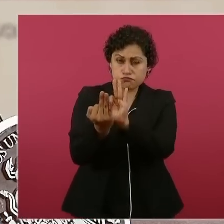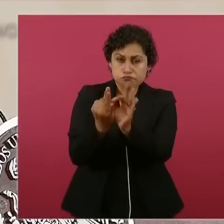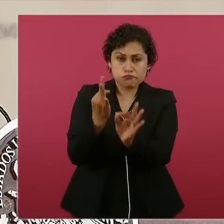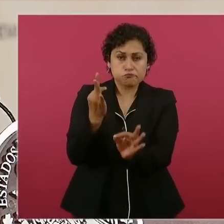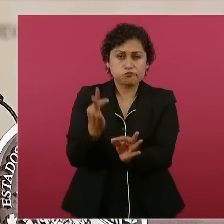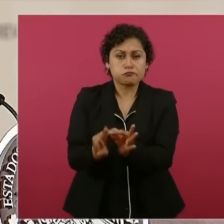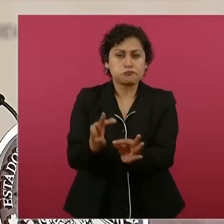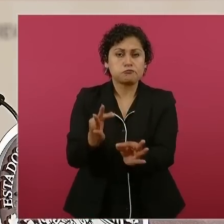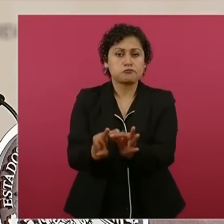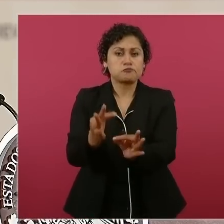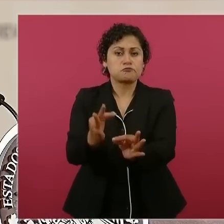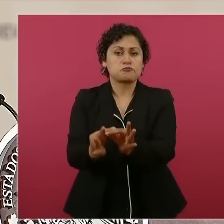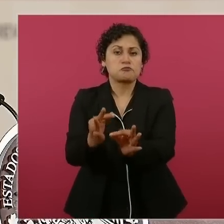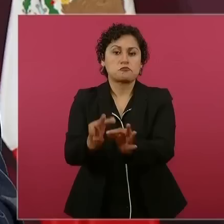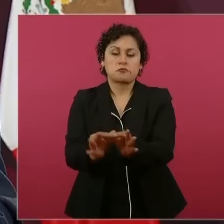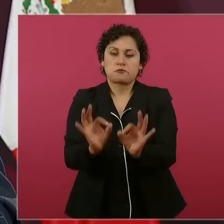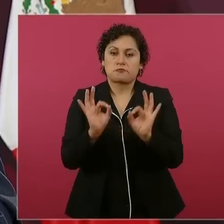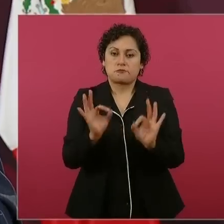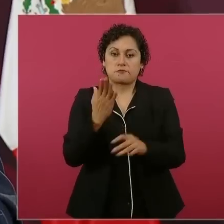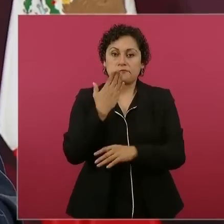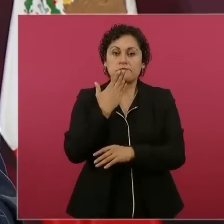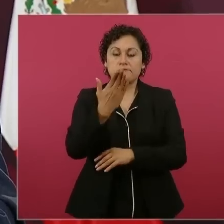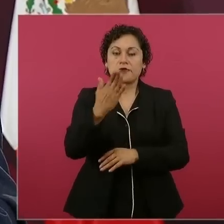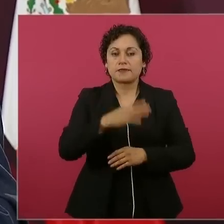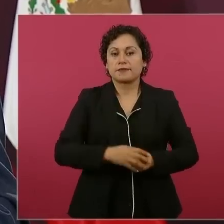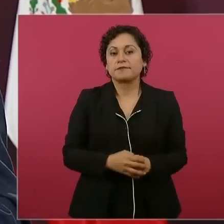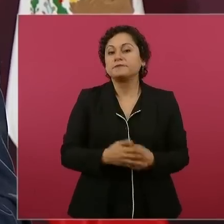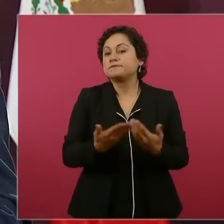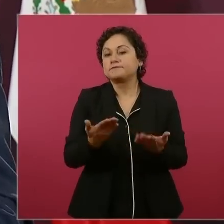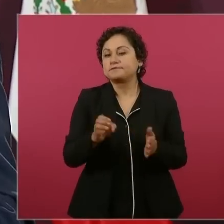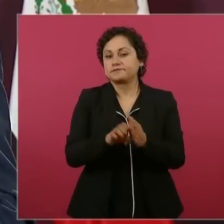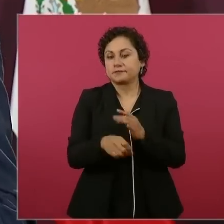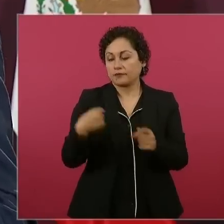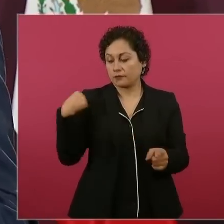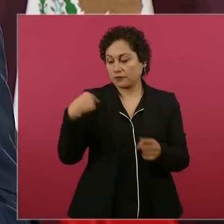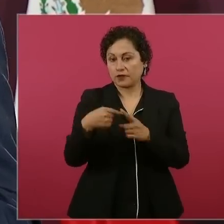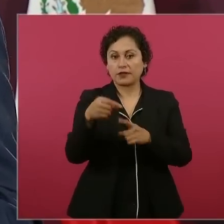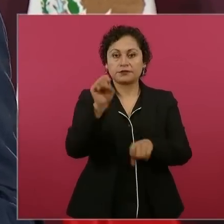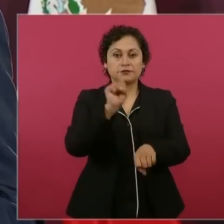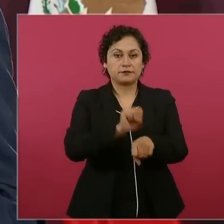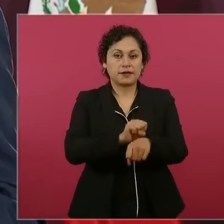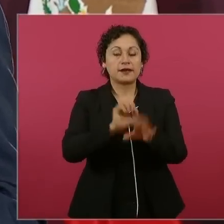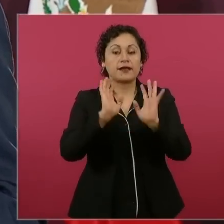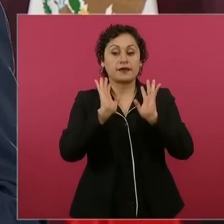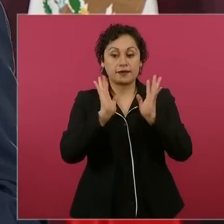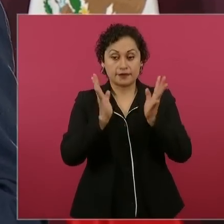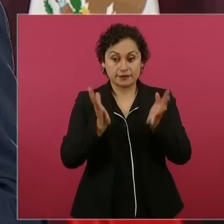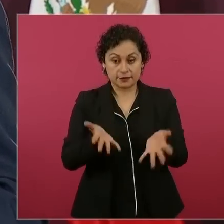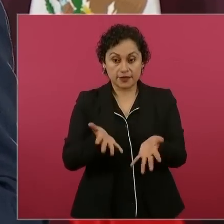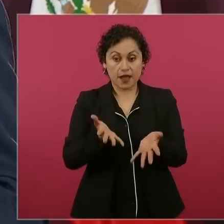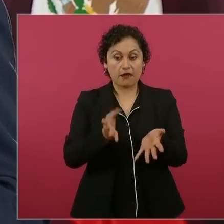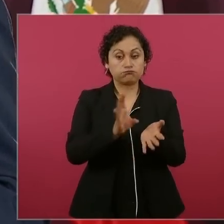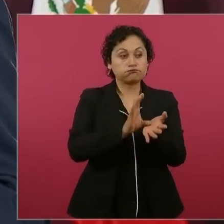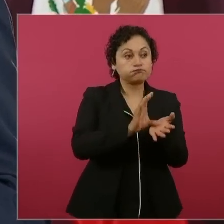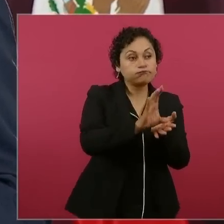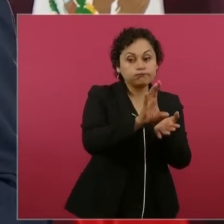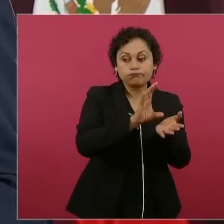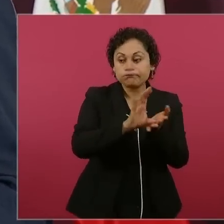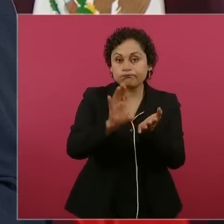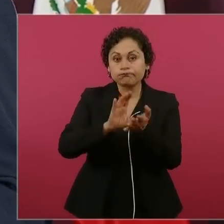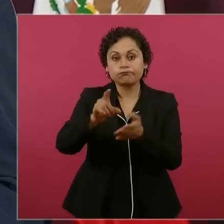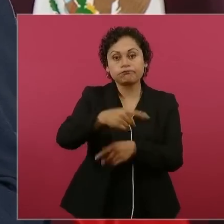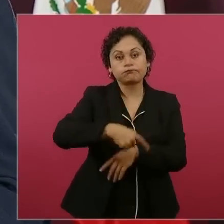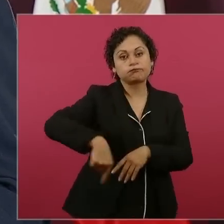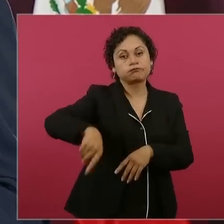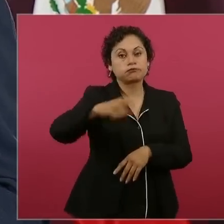funcionando muy bien. Por ejemplo, en esta semana ya se iniciaron los pagos para las pensiones de adultos